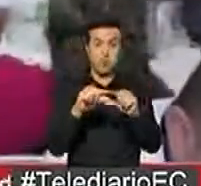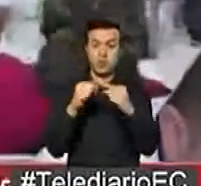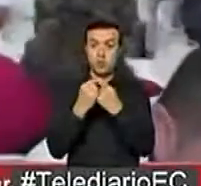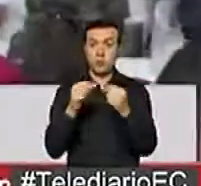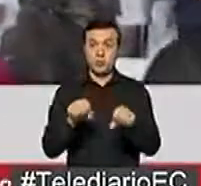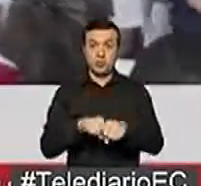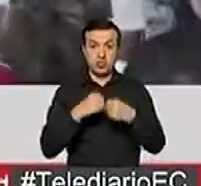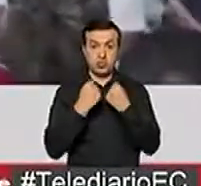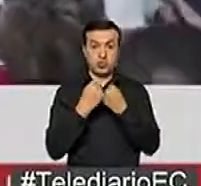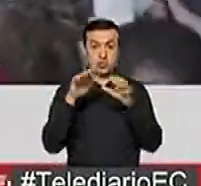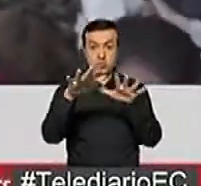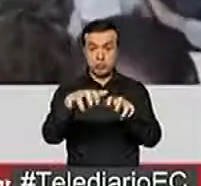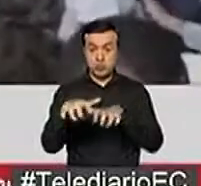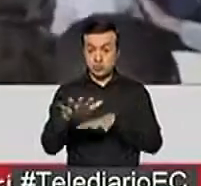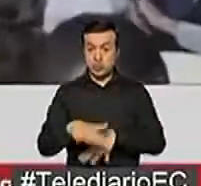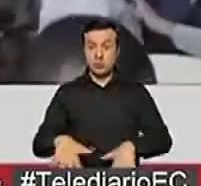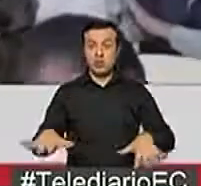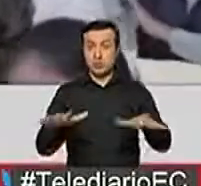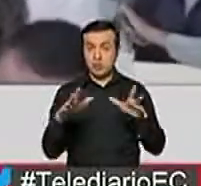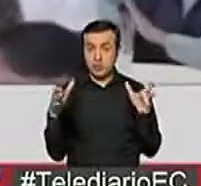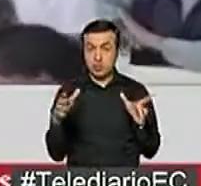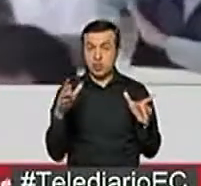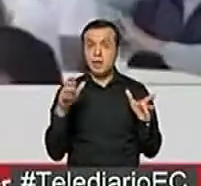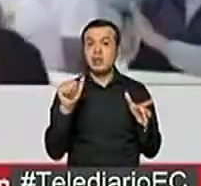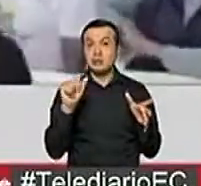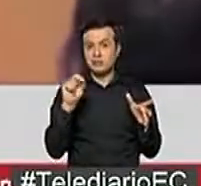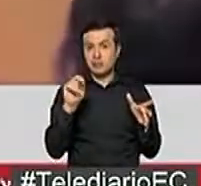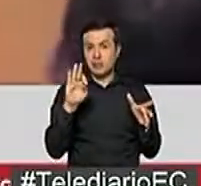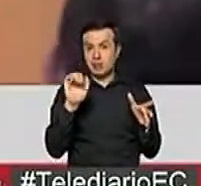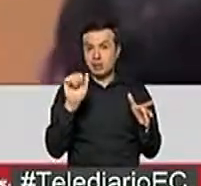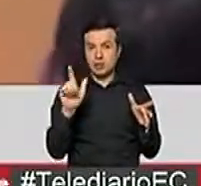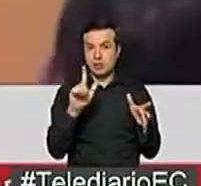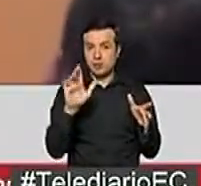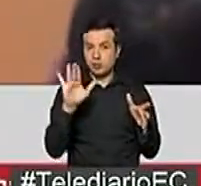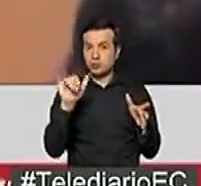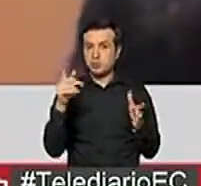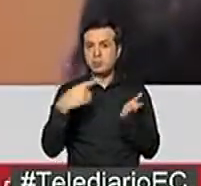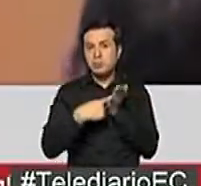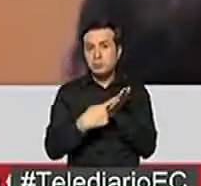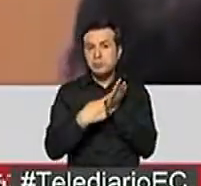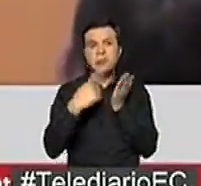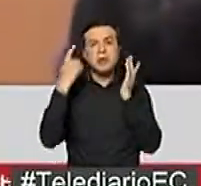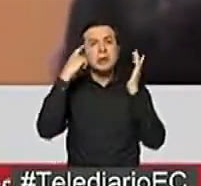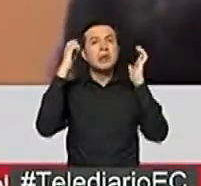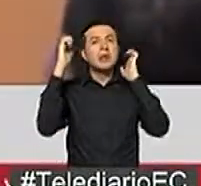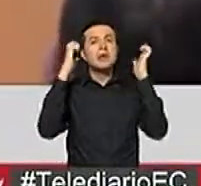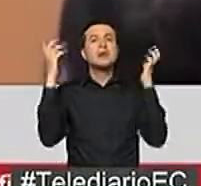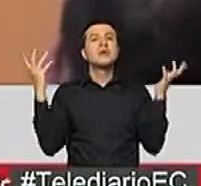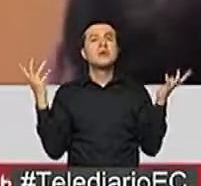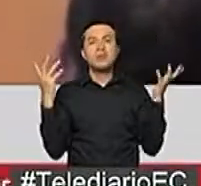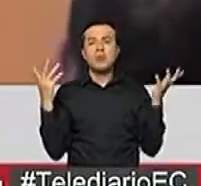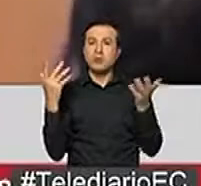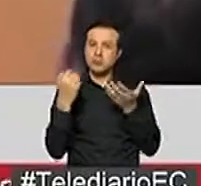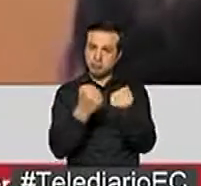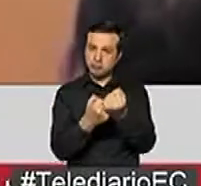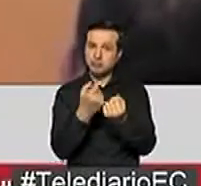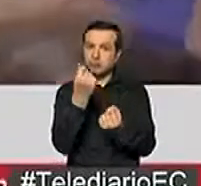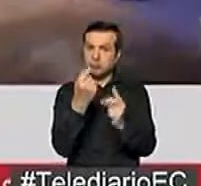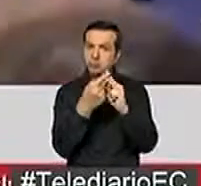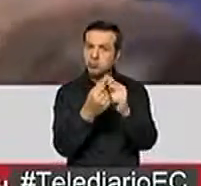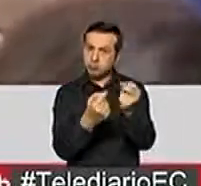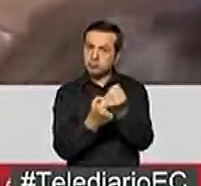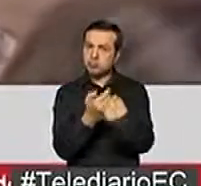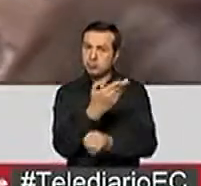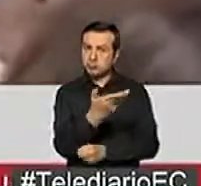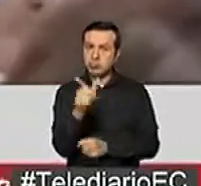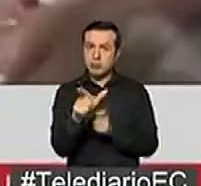de agricultores de Santa Lucía, FENACLE y FENOSIN, se reunieron con el fin de definir estrategias para solventar las necesidades financieras